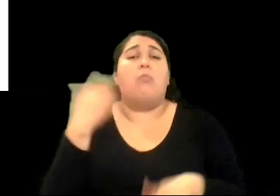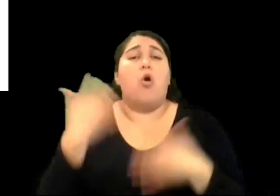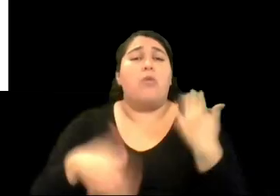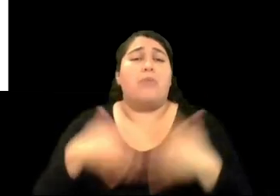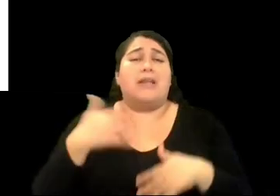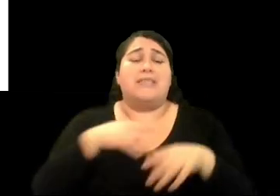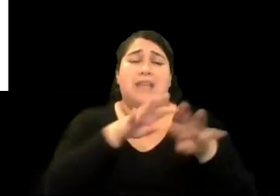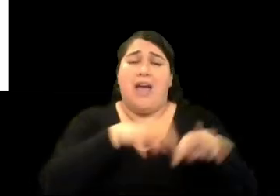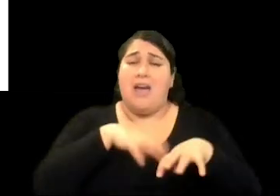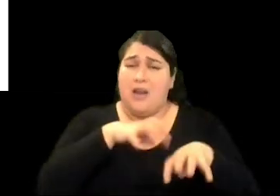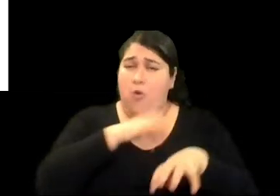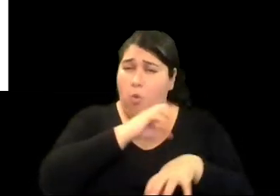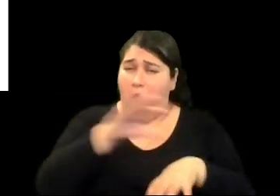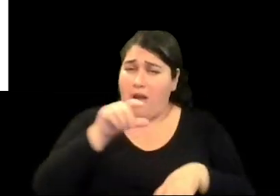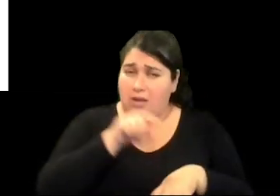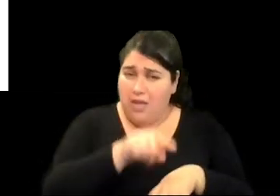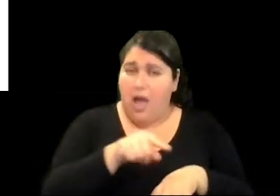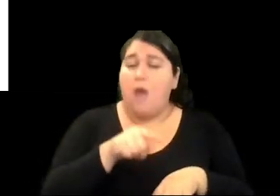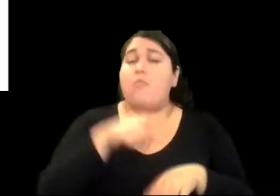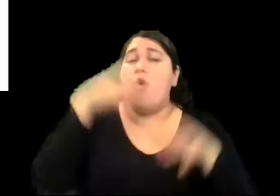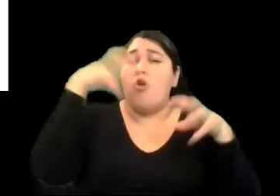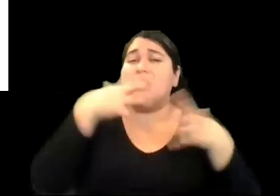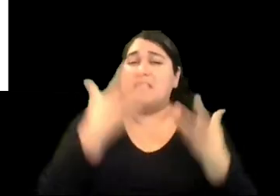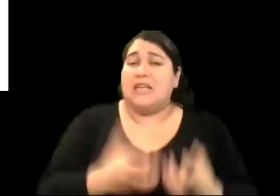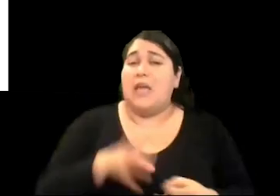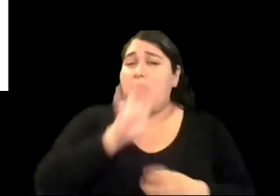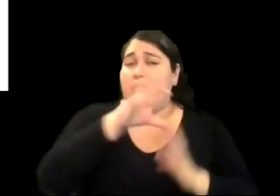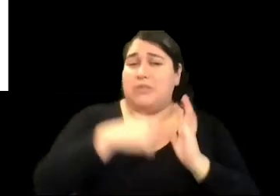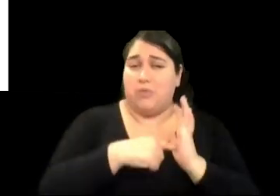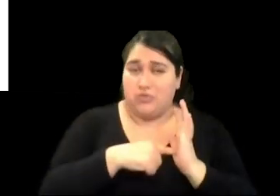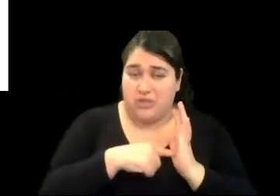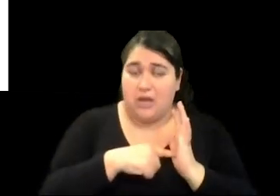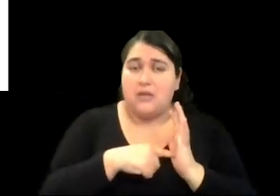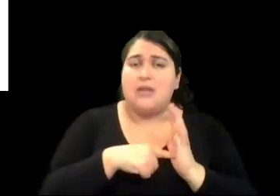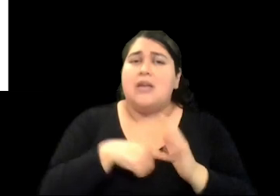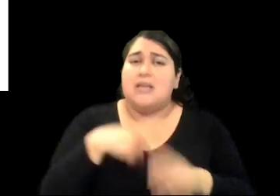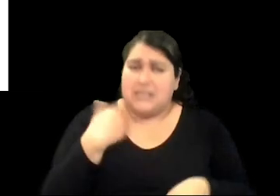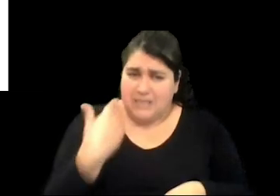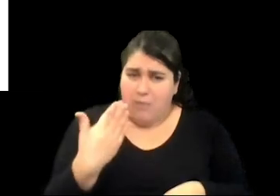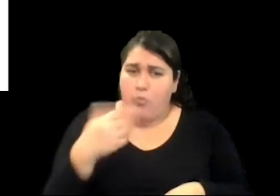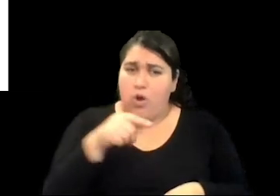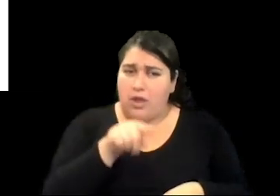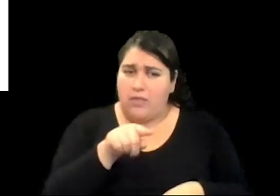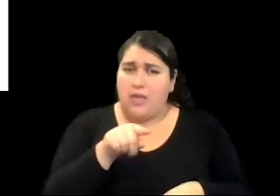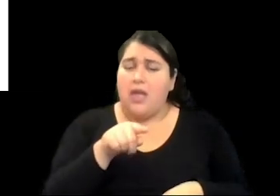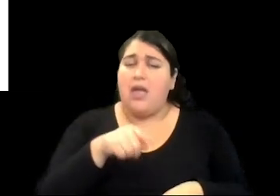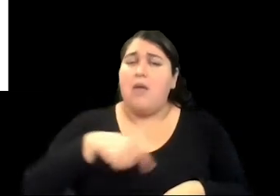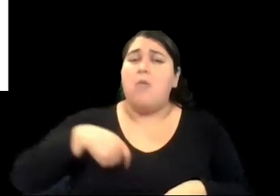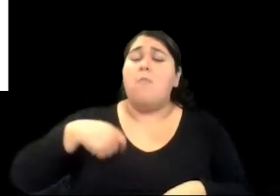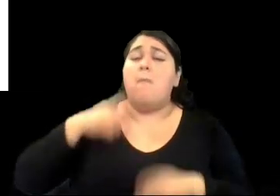agropecuaria por sequía en provincia de Buenos Aires. ¿No tiene posibilidad de ser incluida en la moratoria?